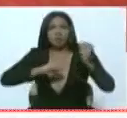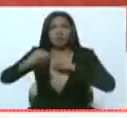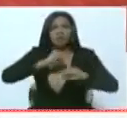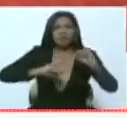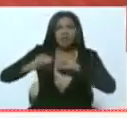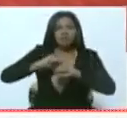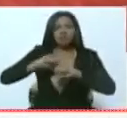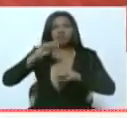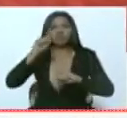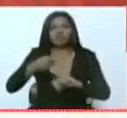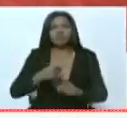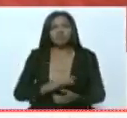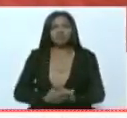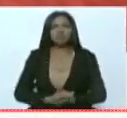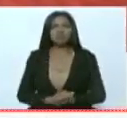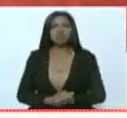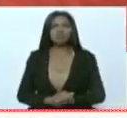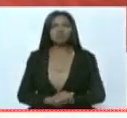movimiento